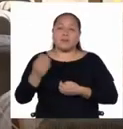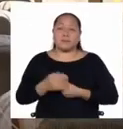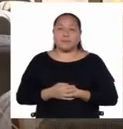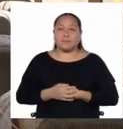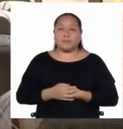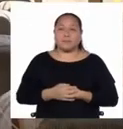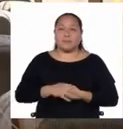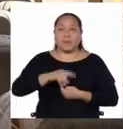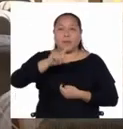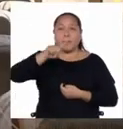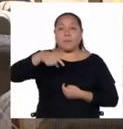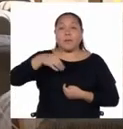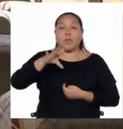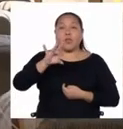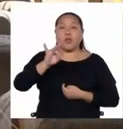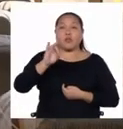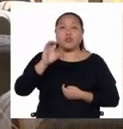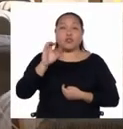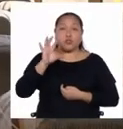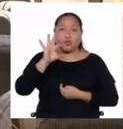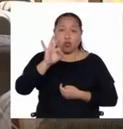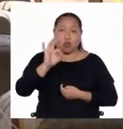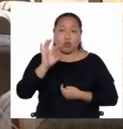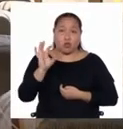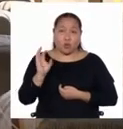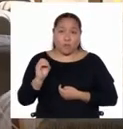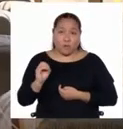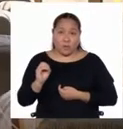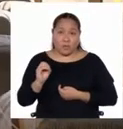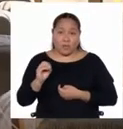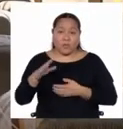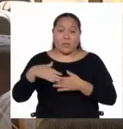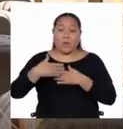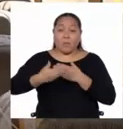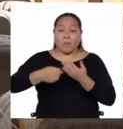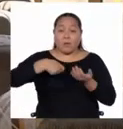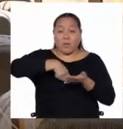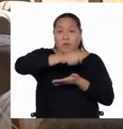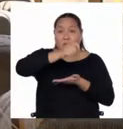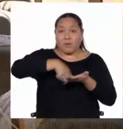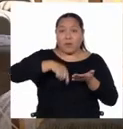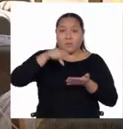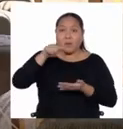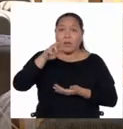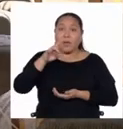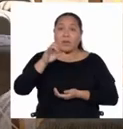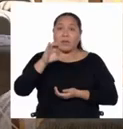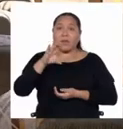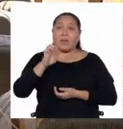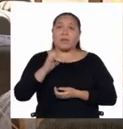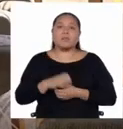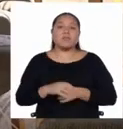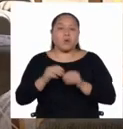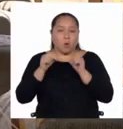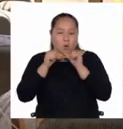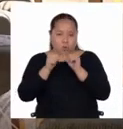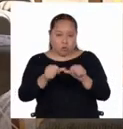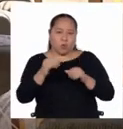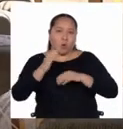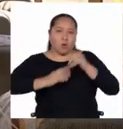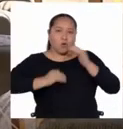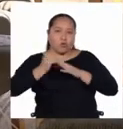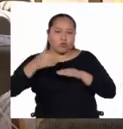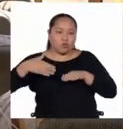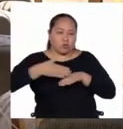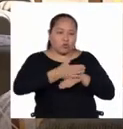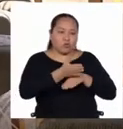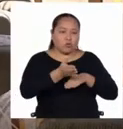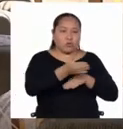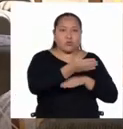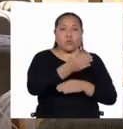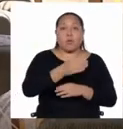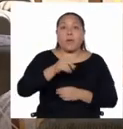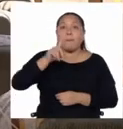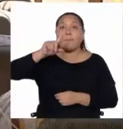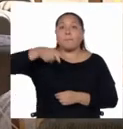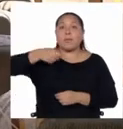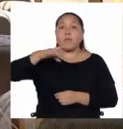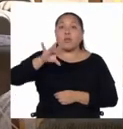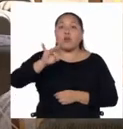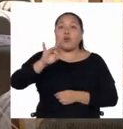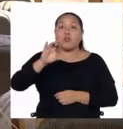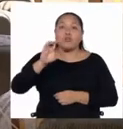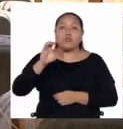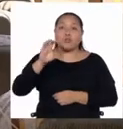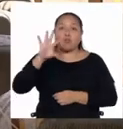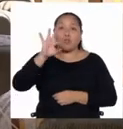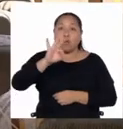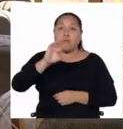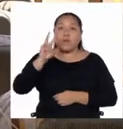En 1890, luego de la firma del contrato Grace, se reanudó la construcción del ferrocarril y en 1892